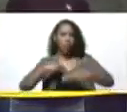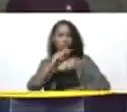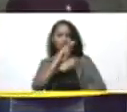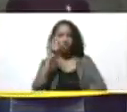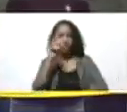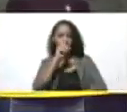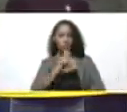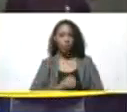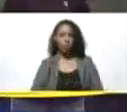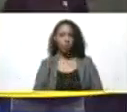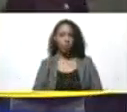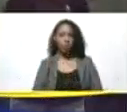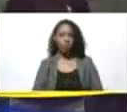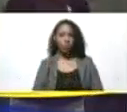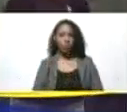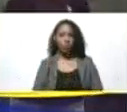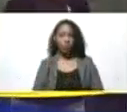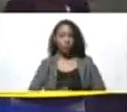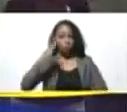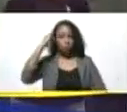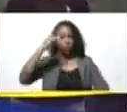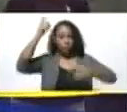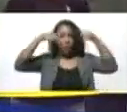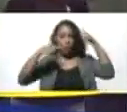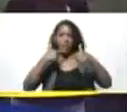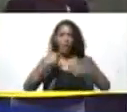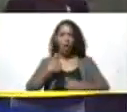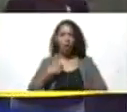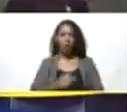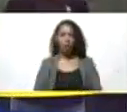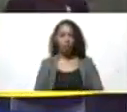200. Y el comandante Chávez nos dijo,